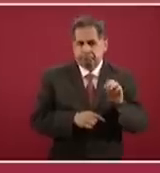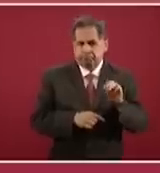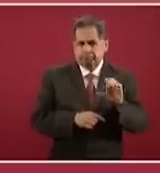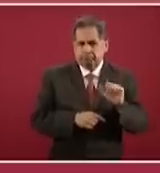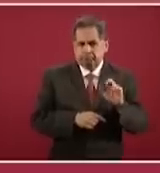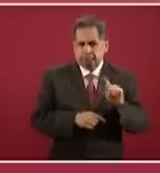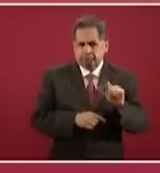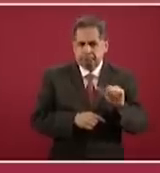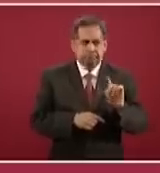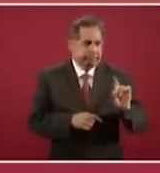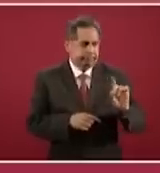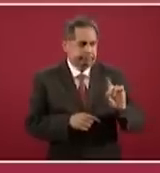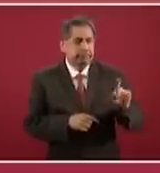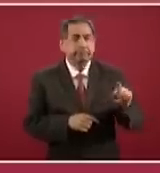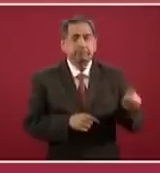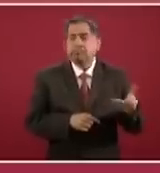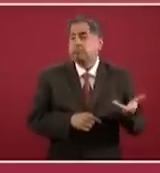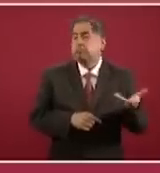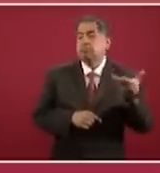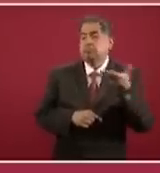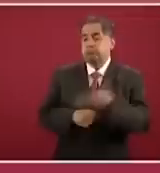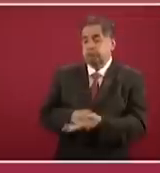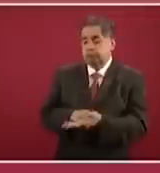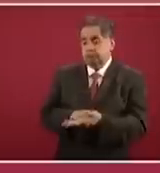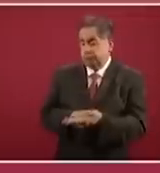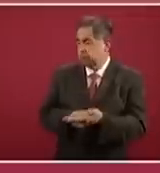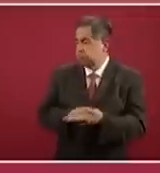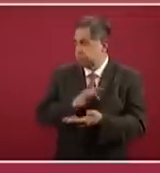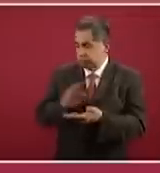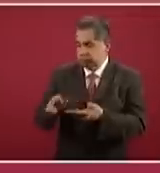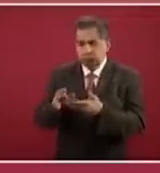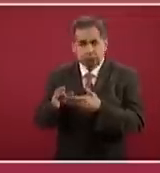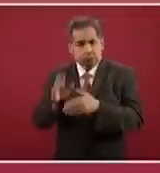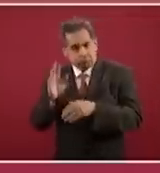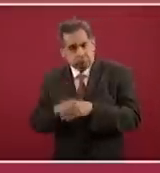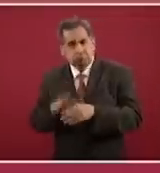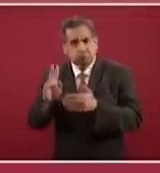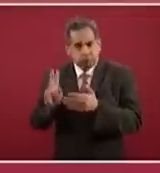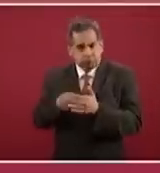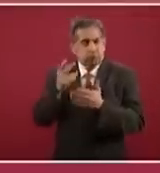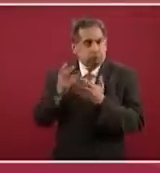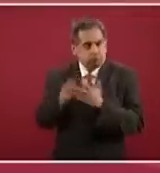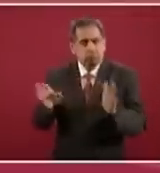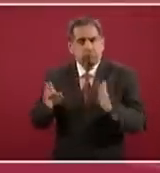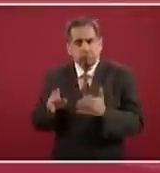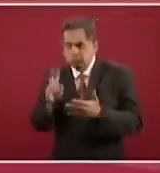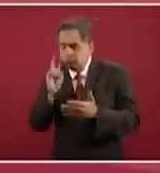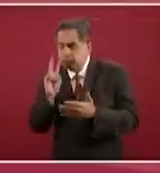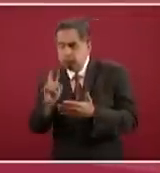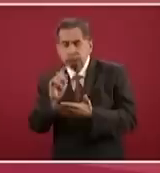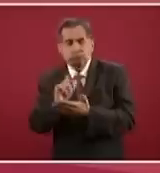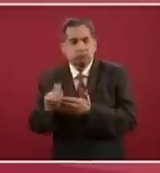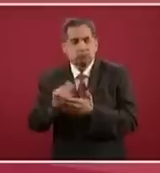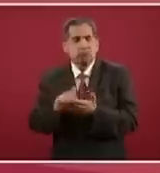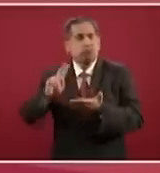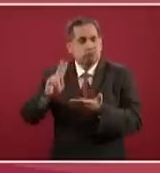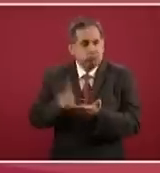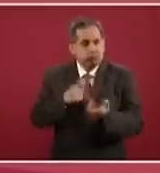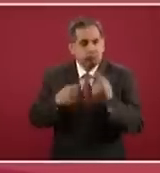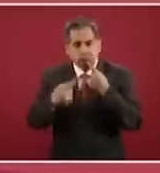pide que se pueda abrir la